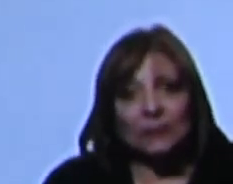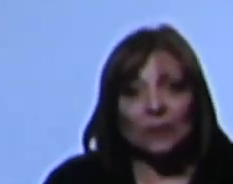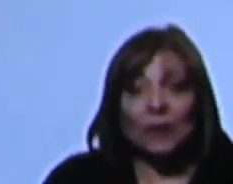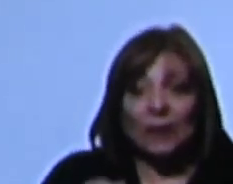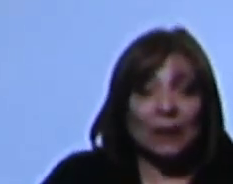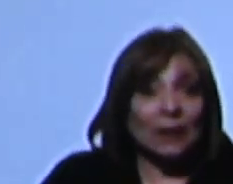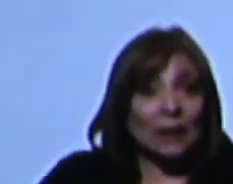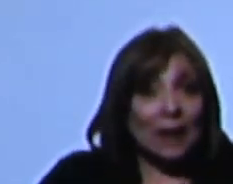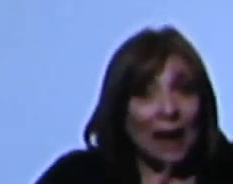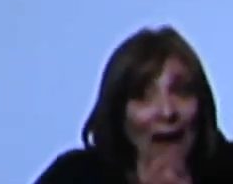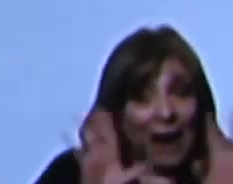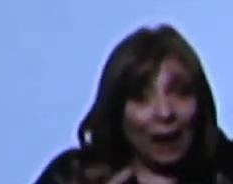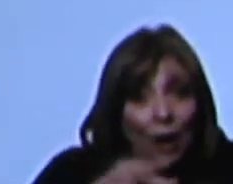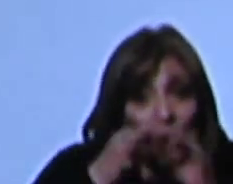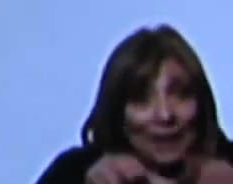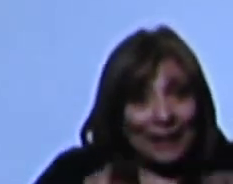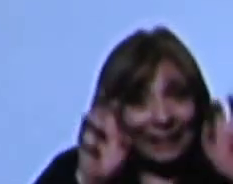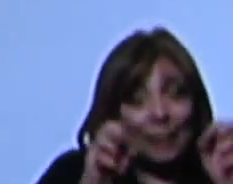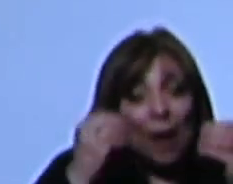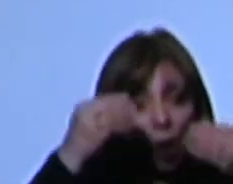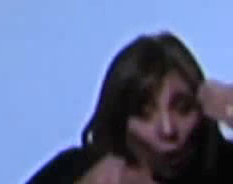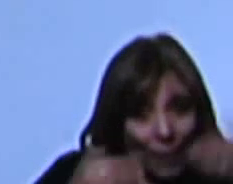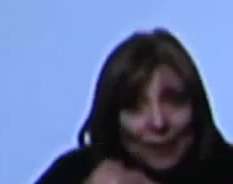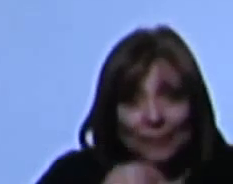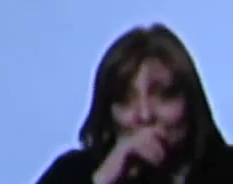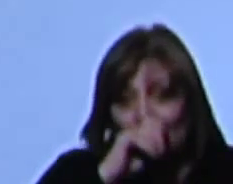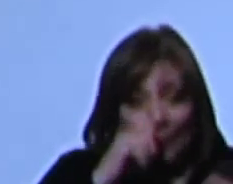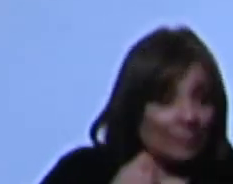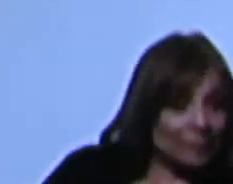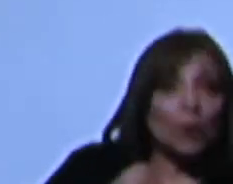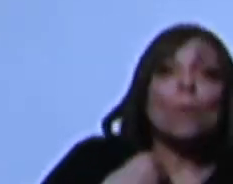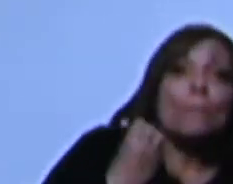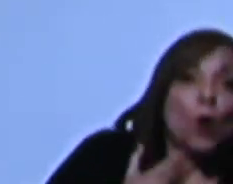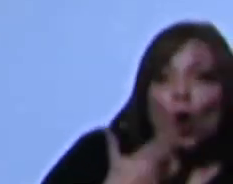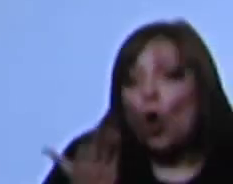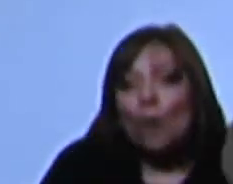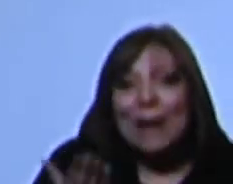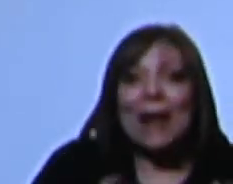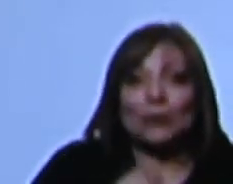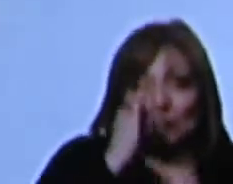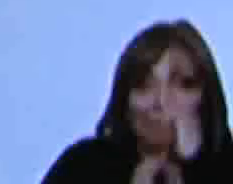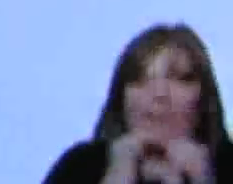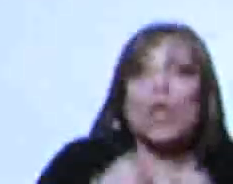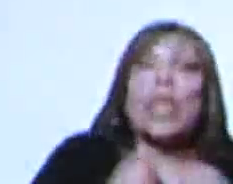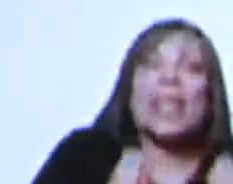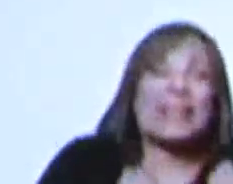Aclarado estos temas procedimentales y de contra qué compararnos,